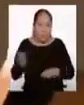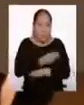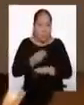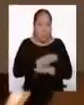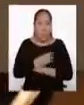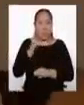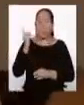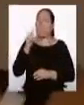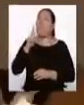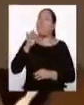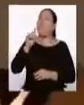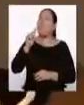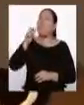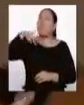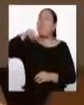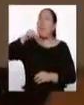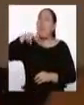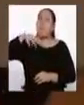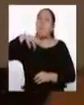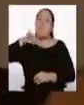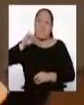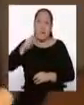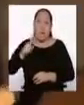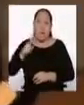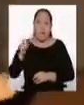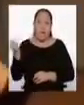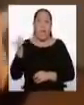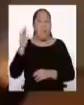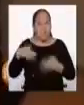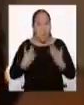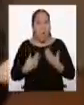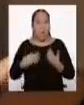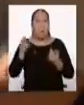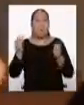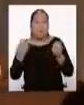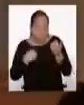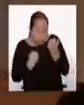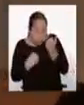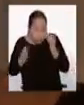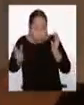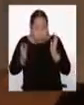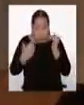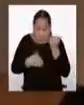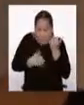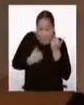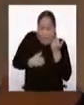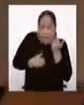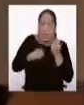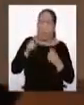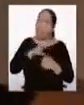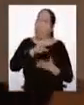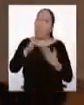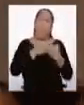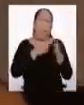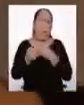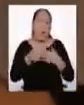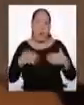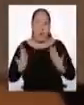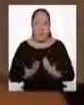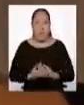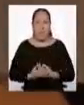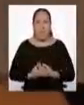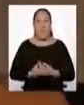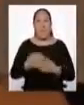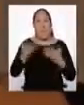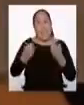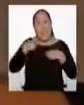un vietnamita puede tocar charango. Ya, pues no. Entonces, nada, quería contarles esta historia, y además quería presentarles